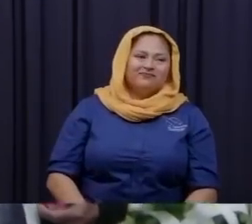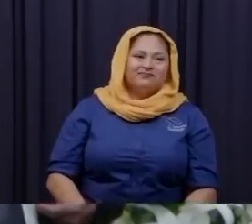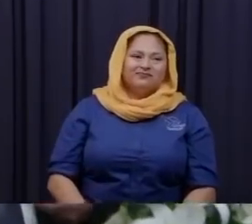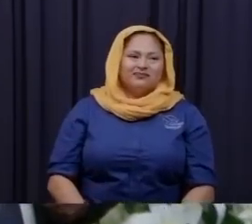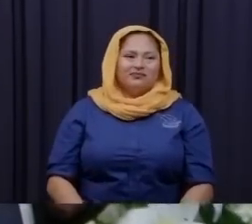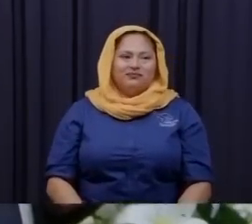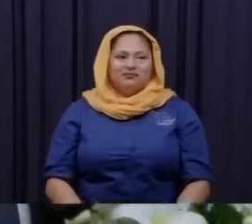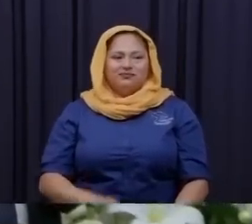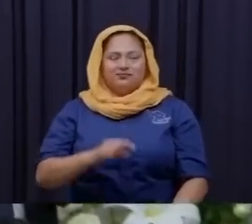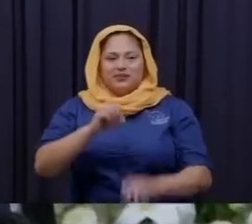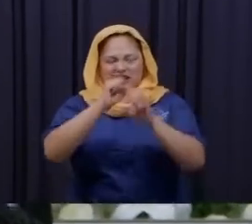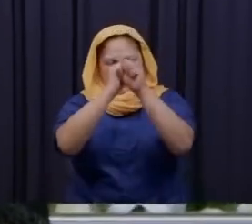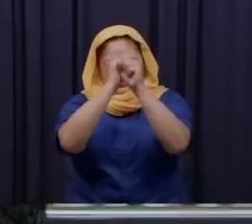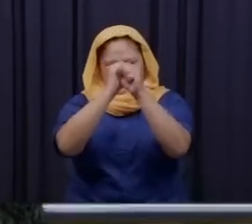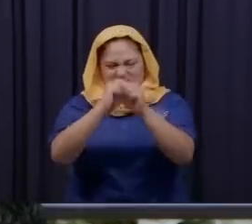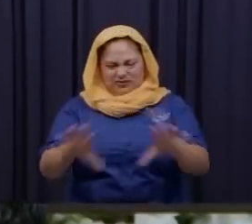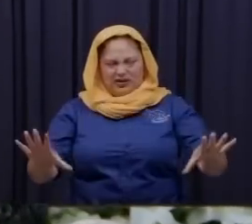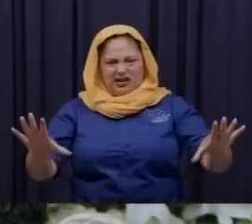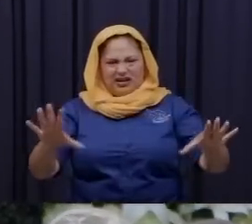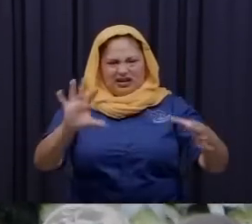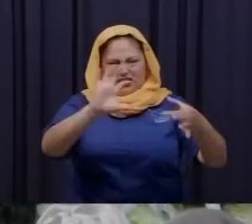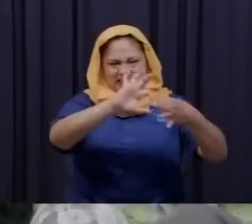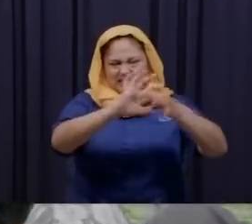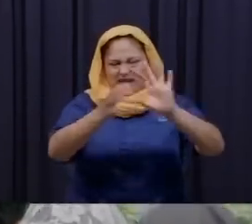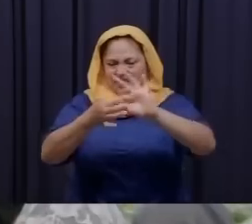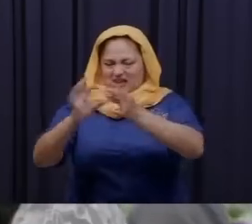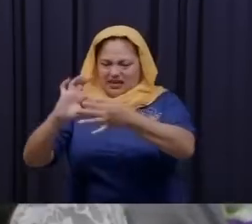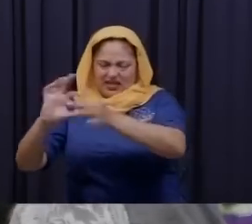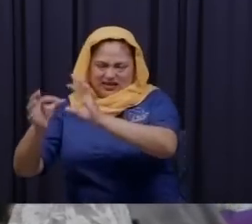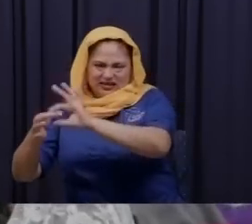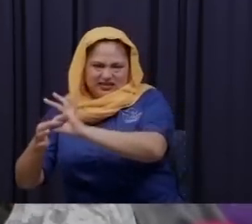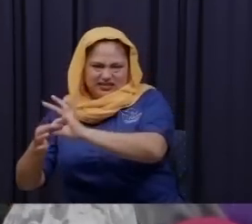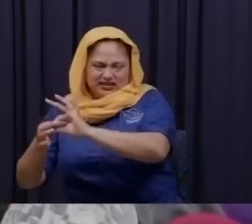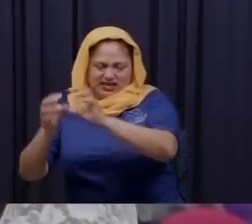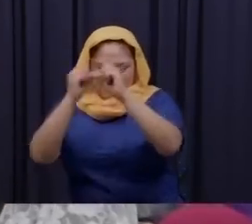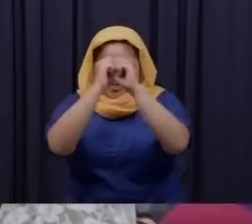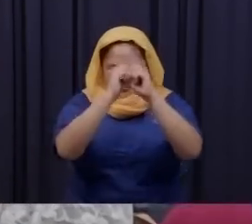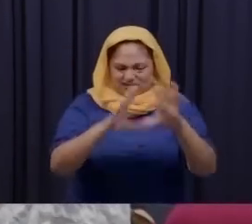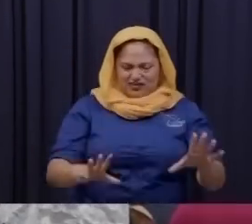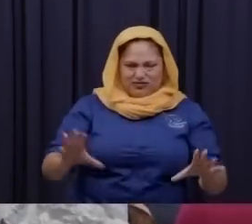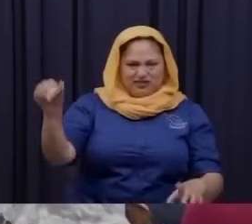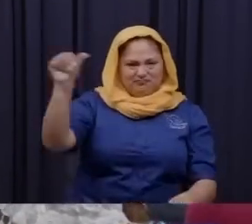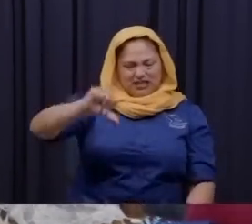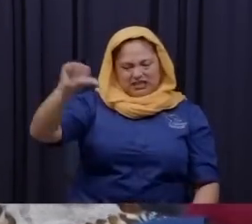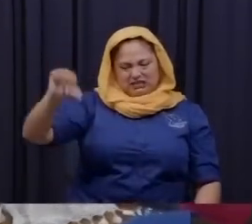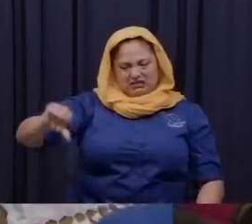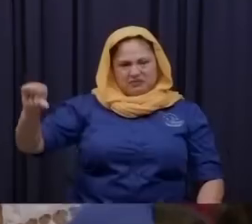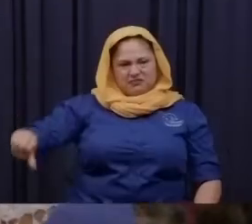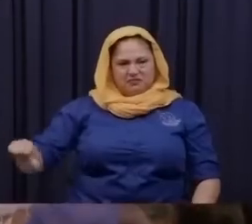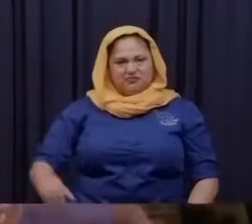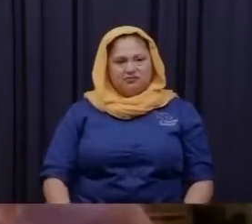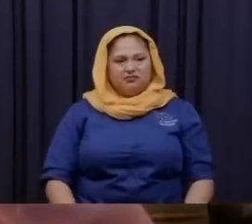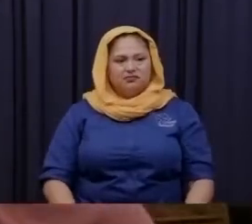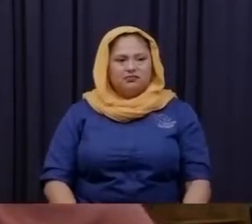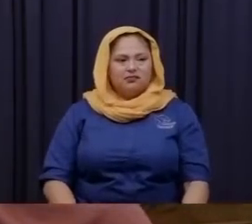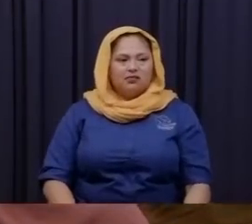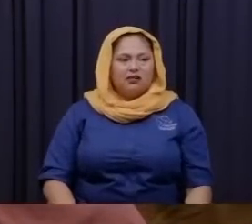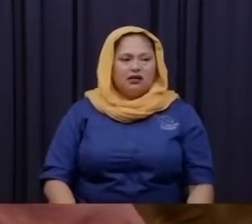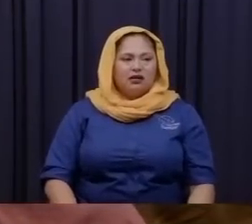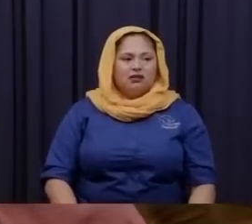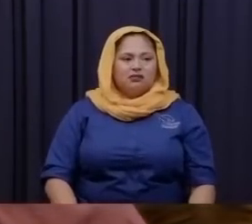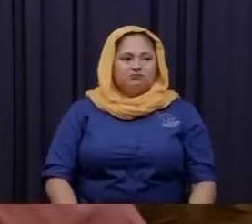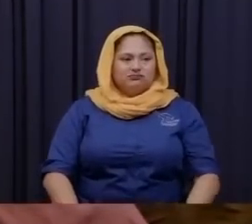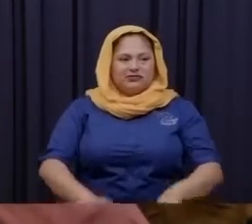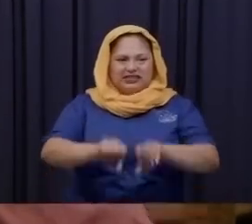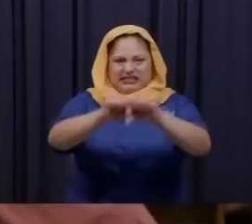Que se rompan las ataduras. Que se rompan las maldiciones. Que se